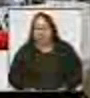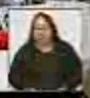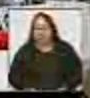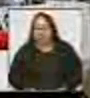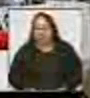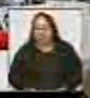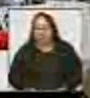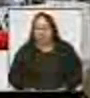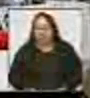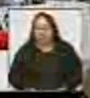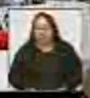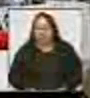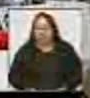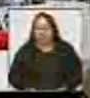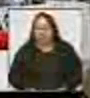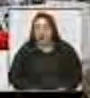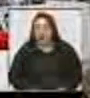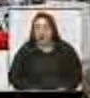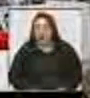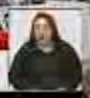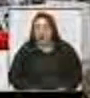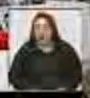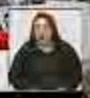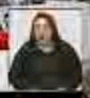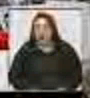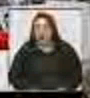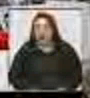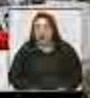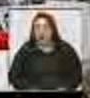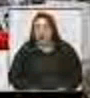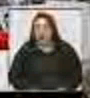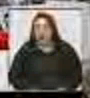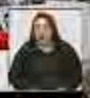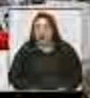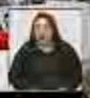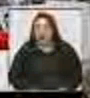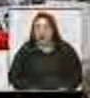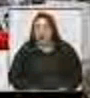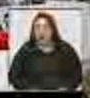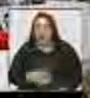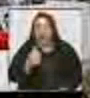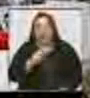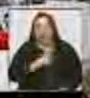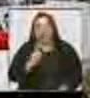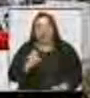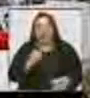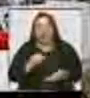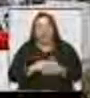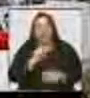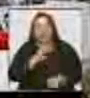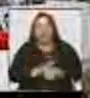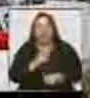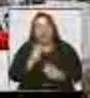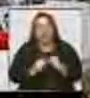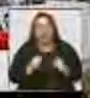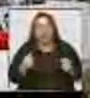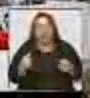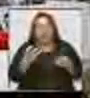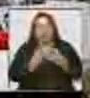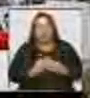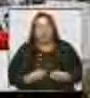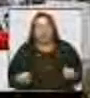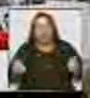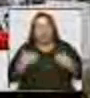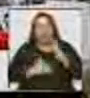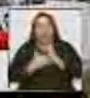no existir realmente seguros de desempleo o mecanismos reales para poder cubrir el desempleo de las personas y tener un sistema tan